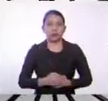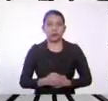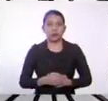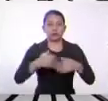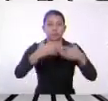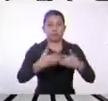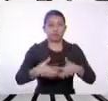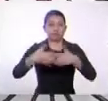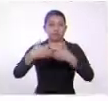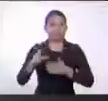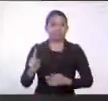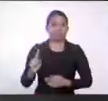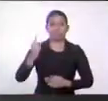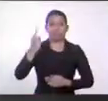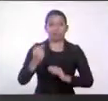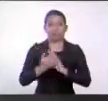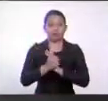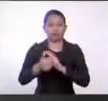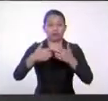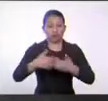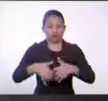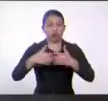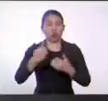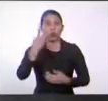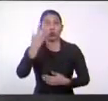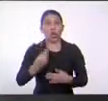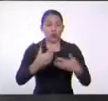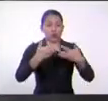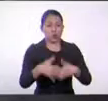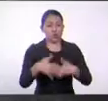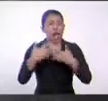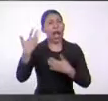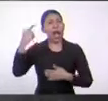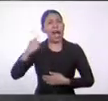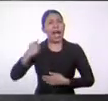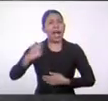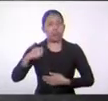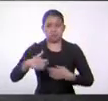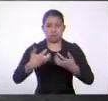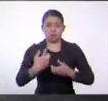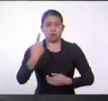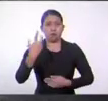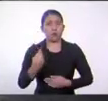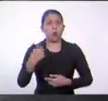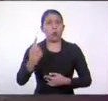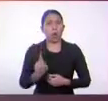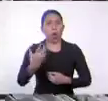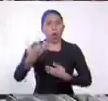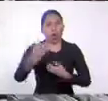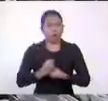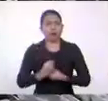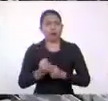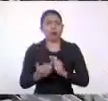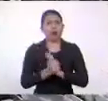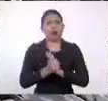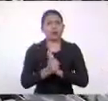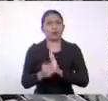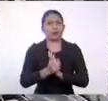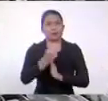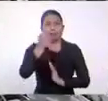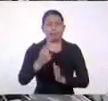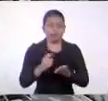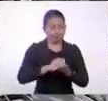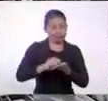fábricas capaces de producir en un día lo que antes se tardaba meses, generó confianza en las capacidades del ser